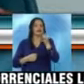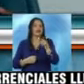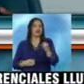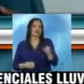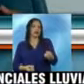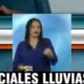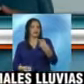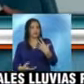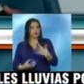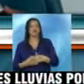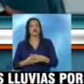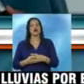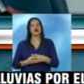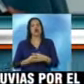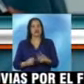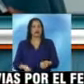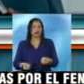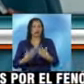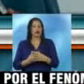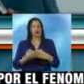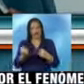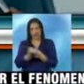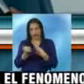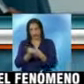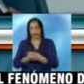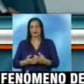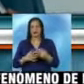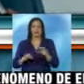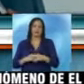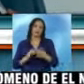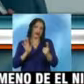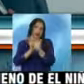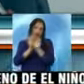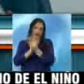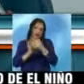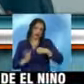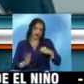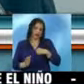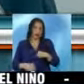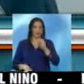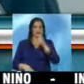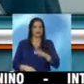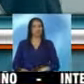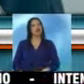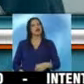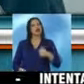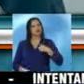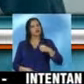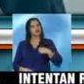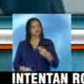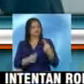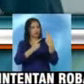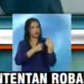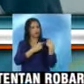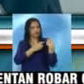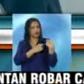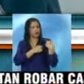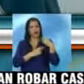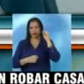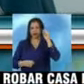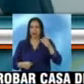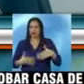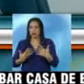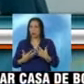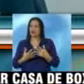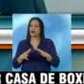nosotros pedimos el apoyo para hacer esta diligencia porque la ley de municipalidades indica que la municipalidad tiene la facultad de hacer esta desocupación de área